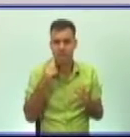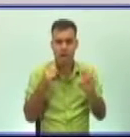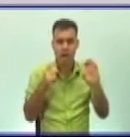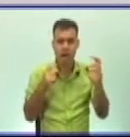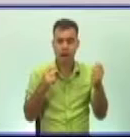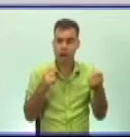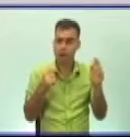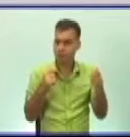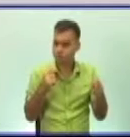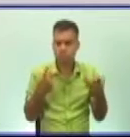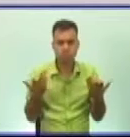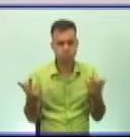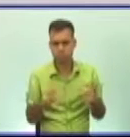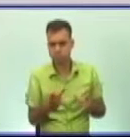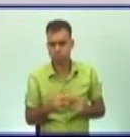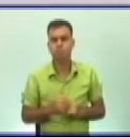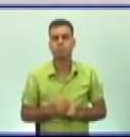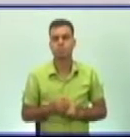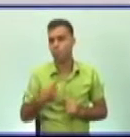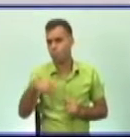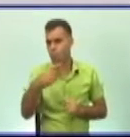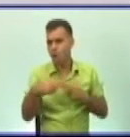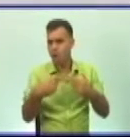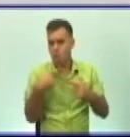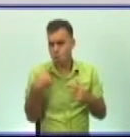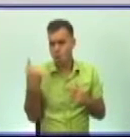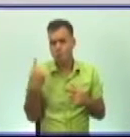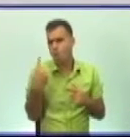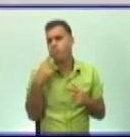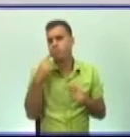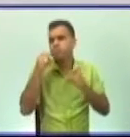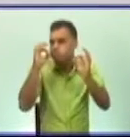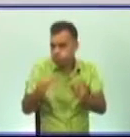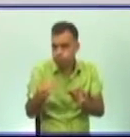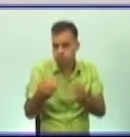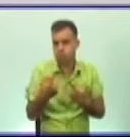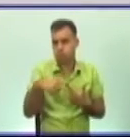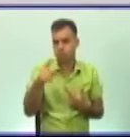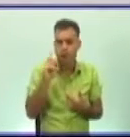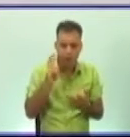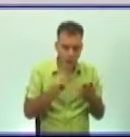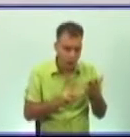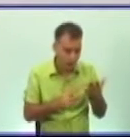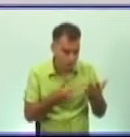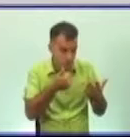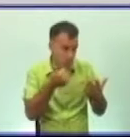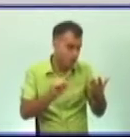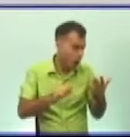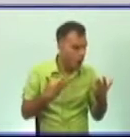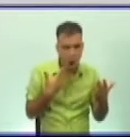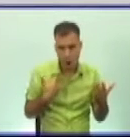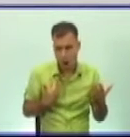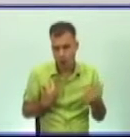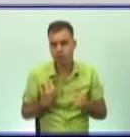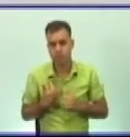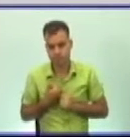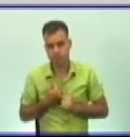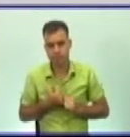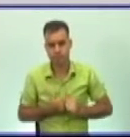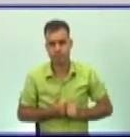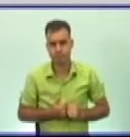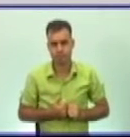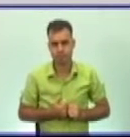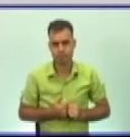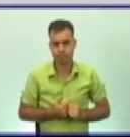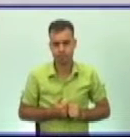ustedes lo estuvieron haciendo, sencillamente lo que yo estoy es validando lo que ustedes hicieron de forma independiente en